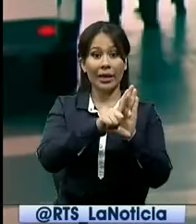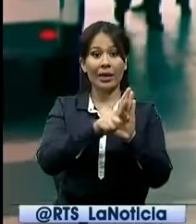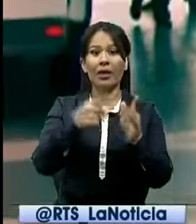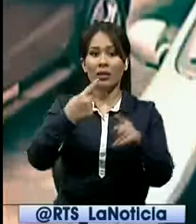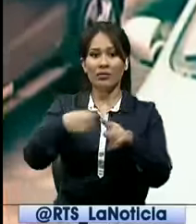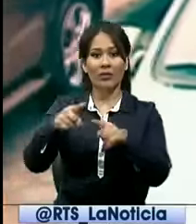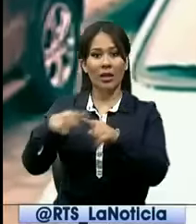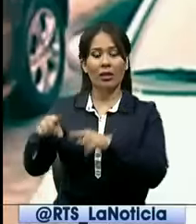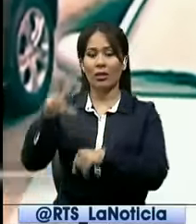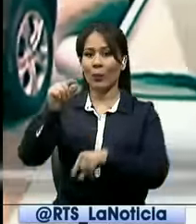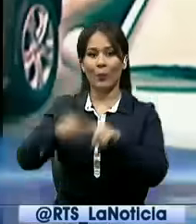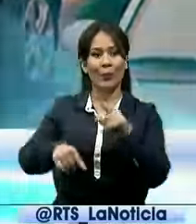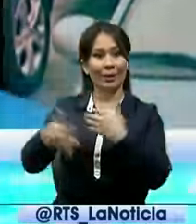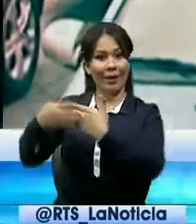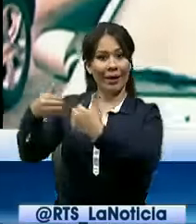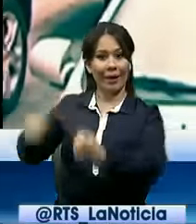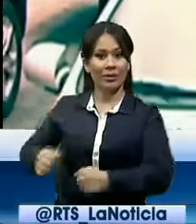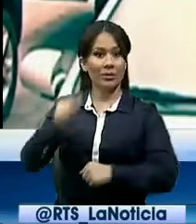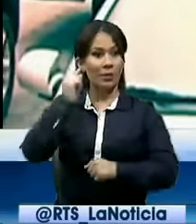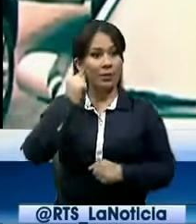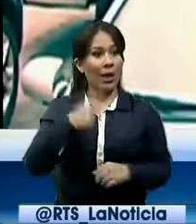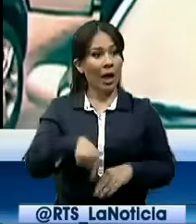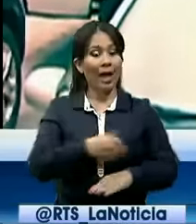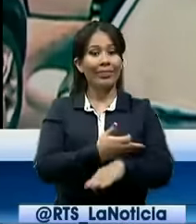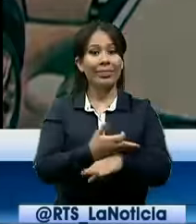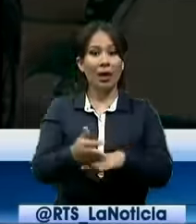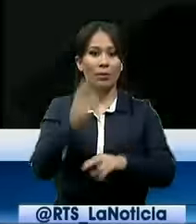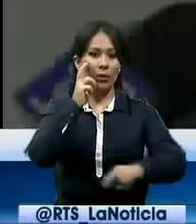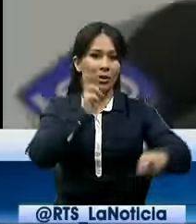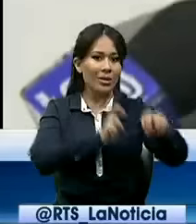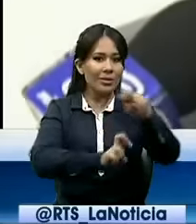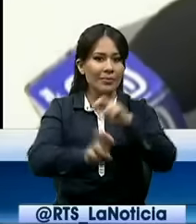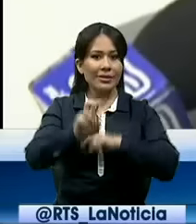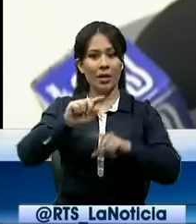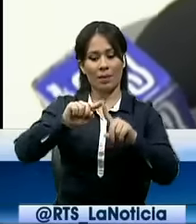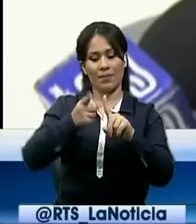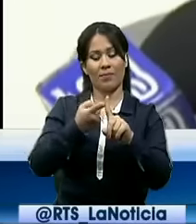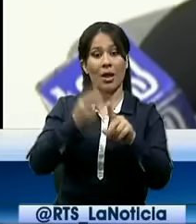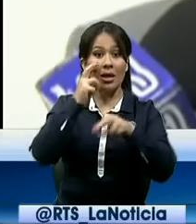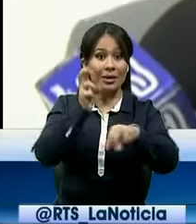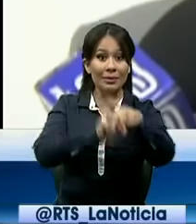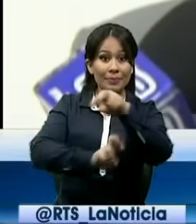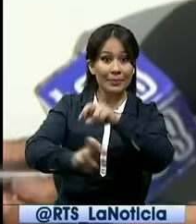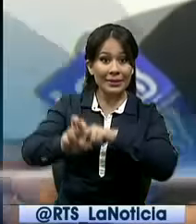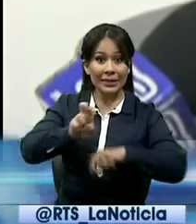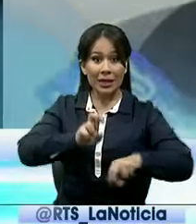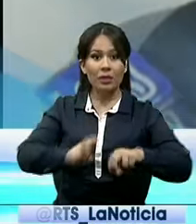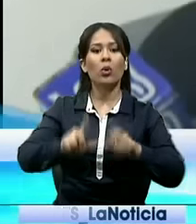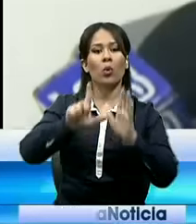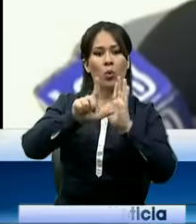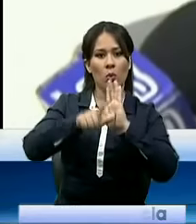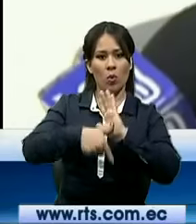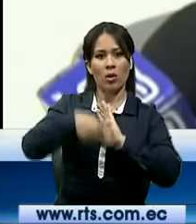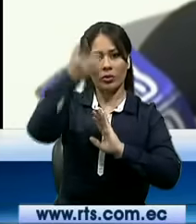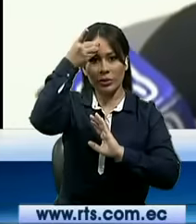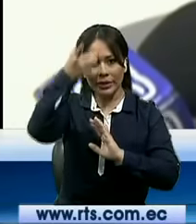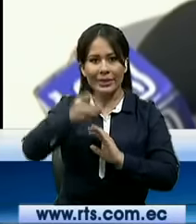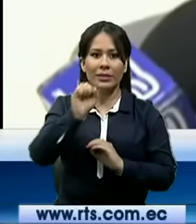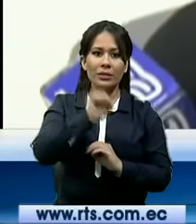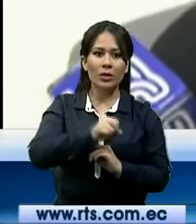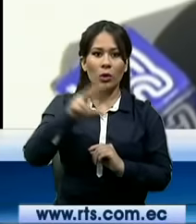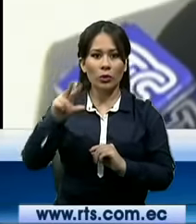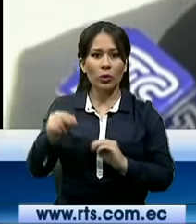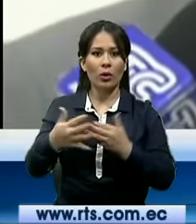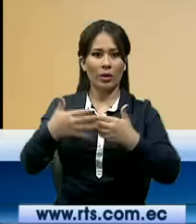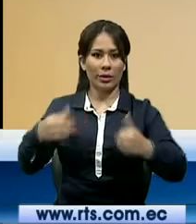debe aplicar la prisión preventiva durante la etapa de investigación. El 534 del Código Orgánico Integral Penal, en el numeral